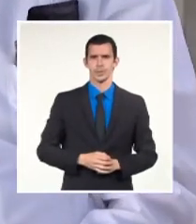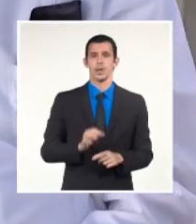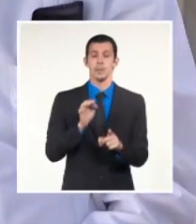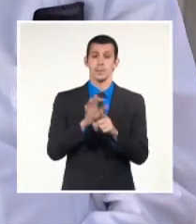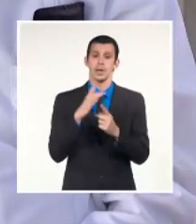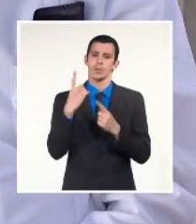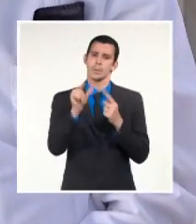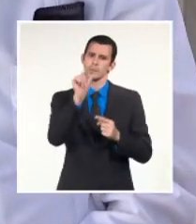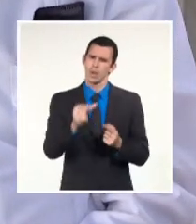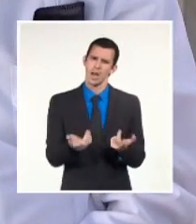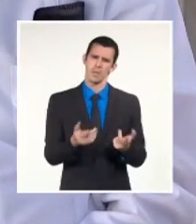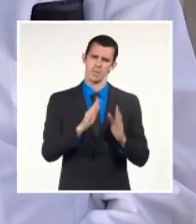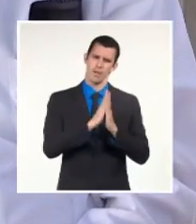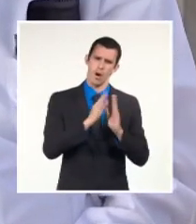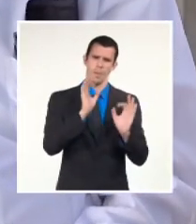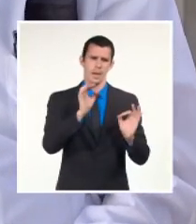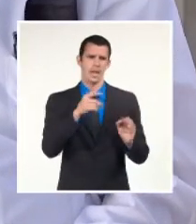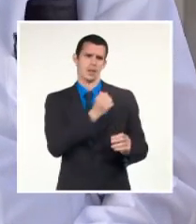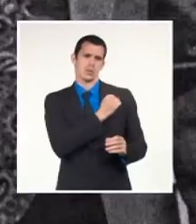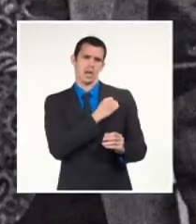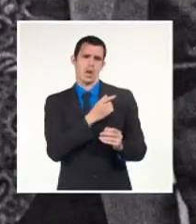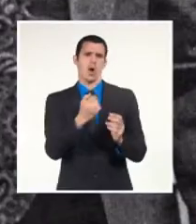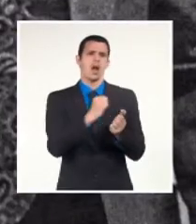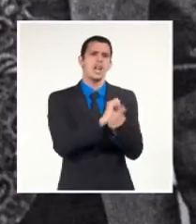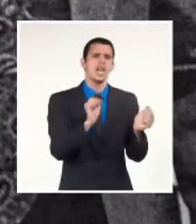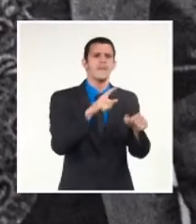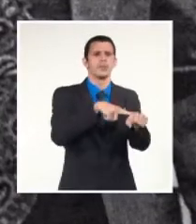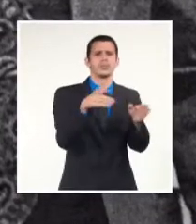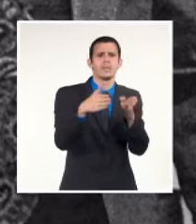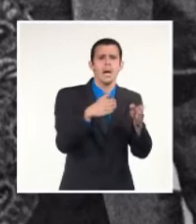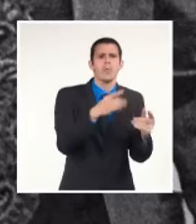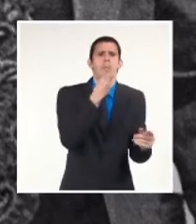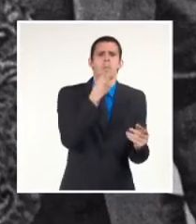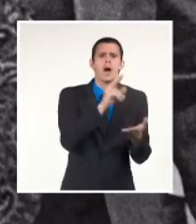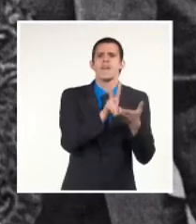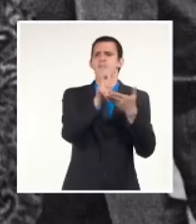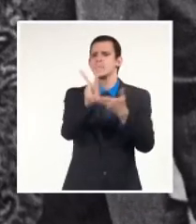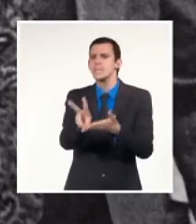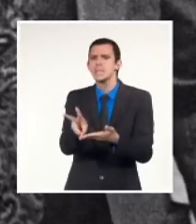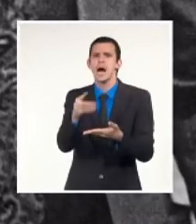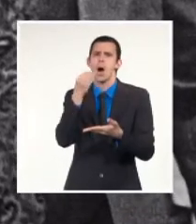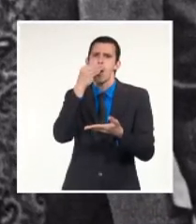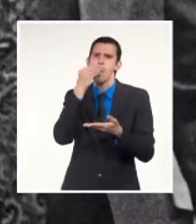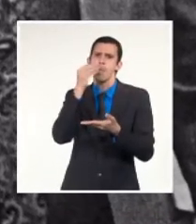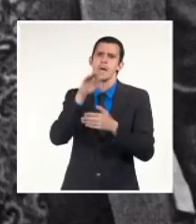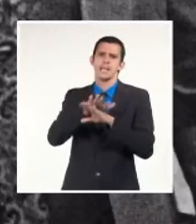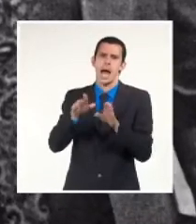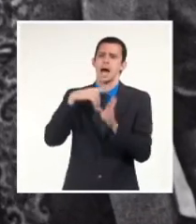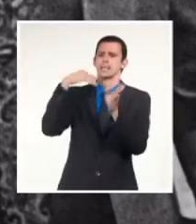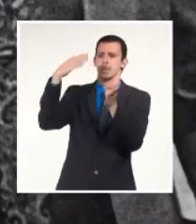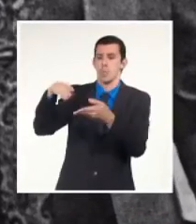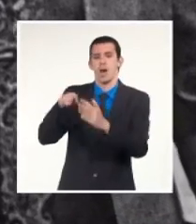entierro y lo lograron. Por 7 horas estuve en Puerto Rico.